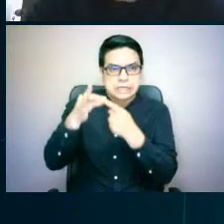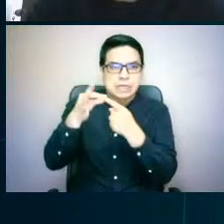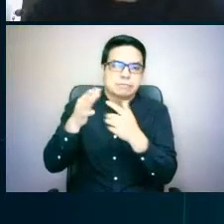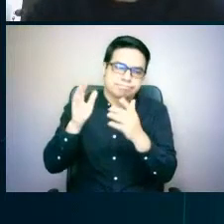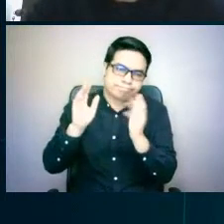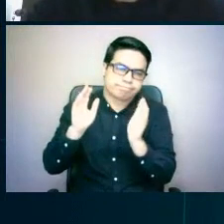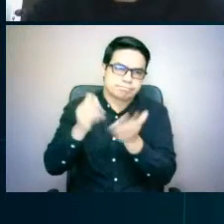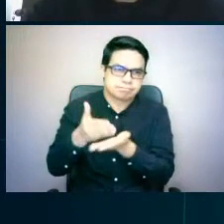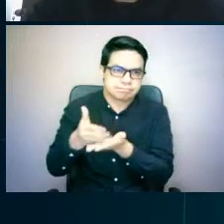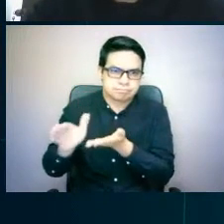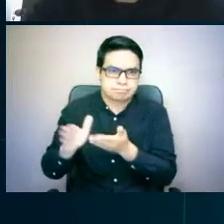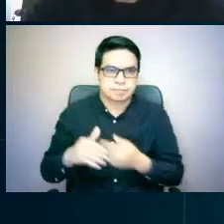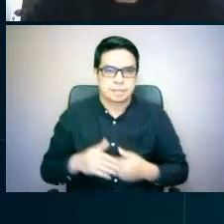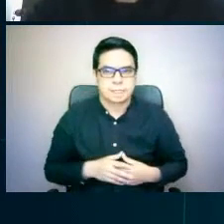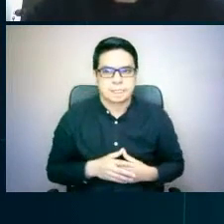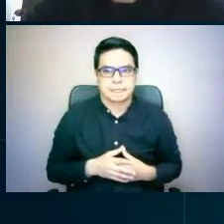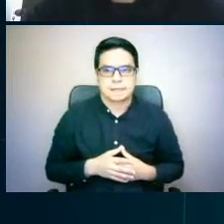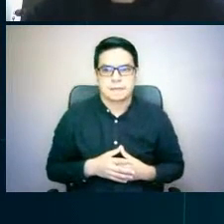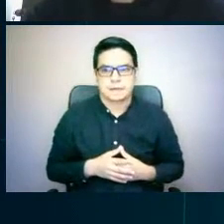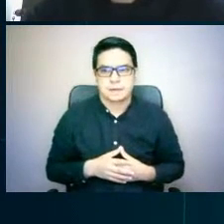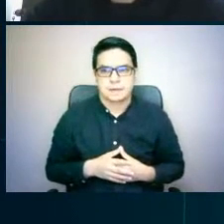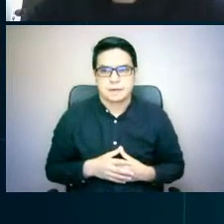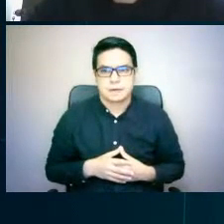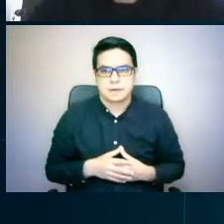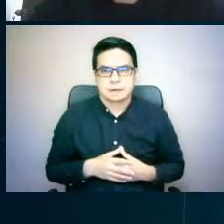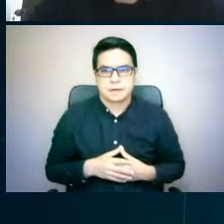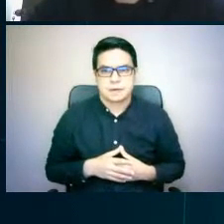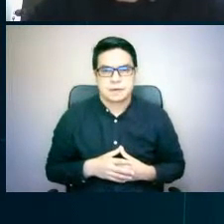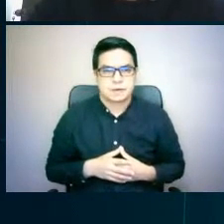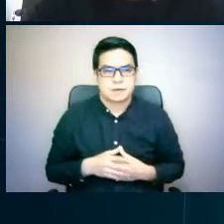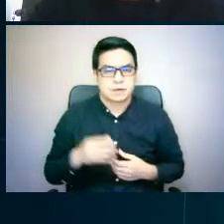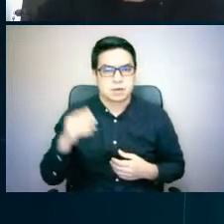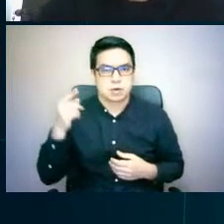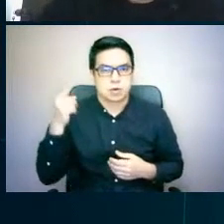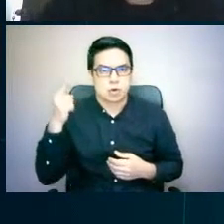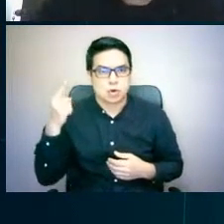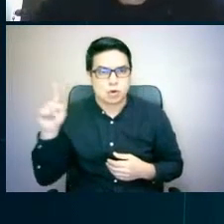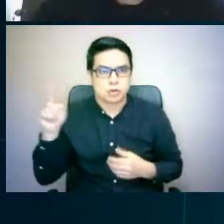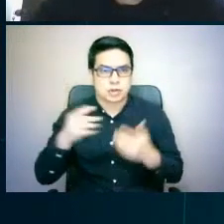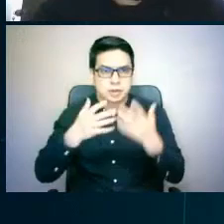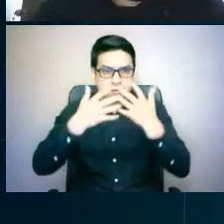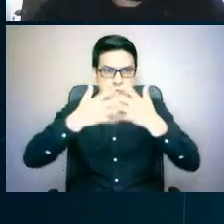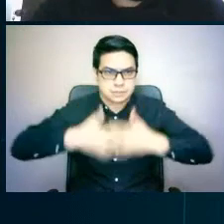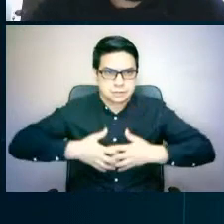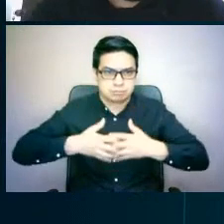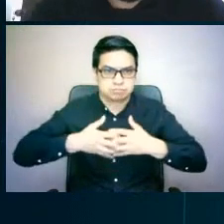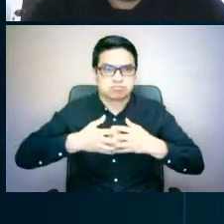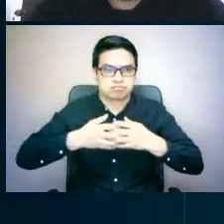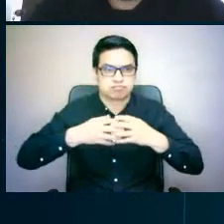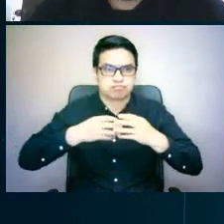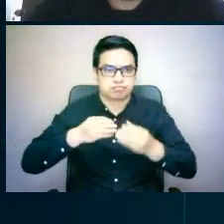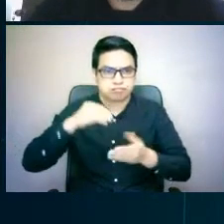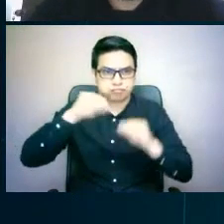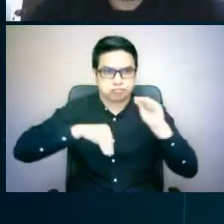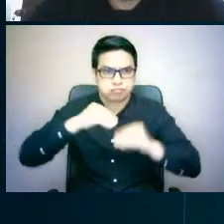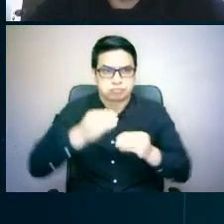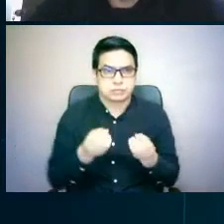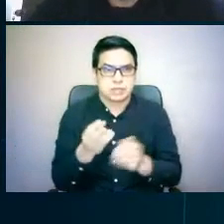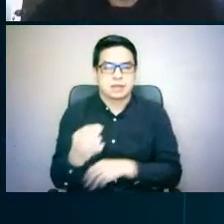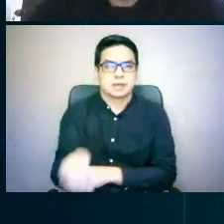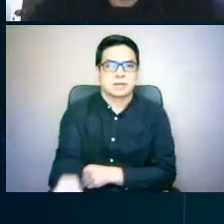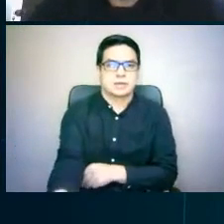Acá tenemos otro fabricante, el otro fabricante es Siemens, pues en este caso